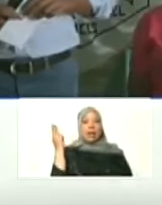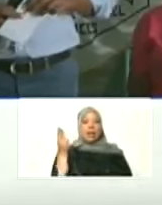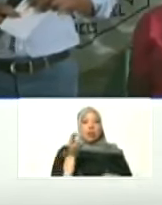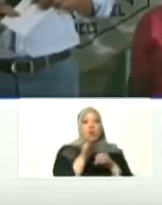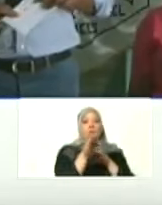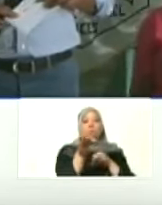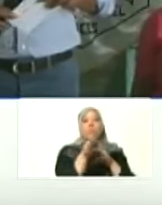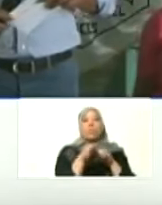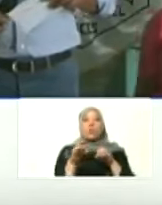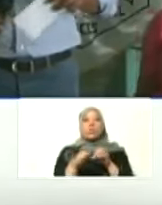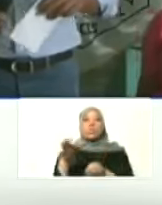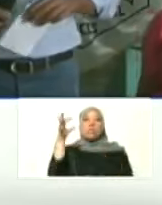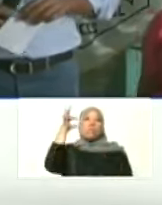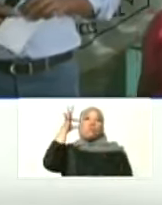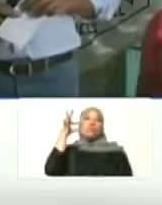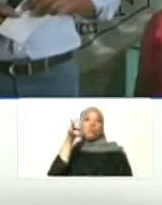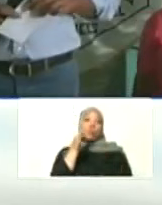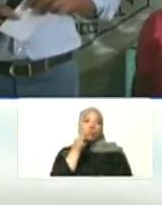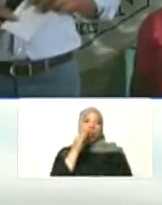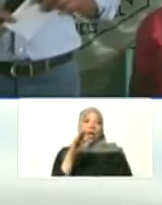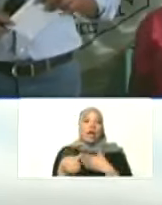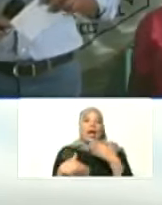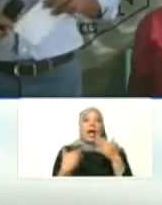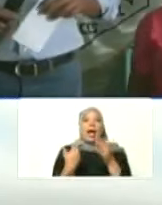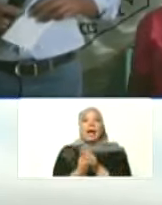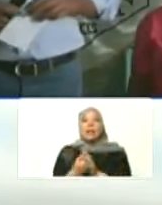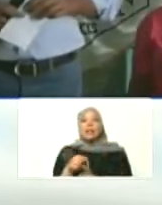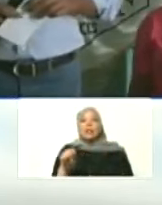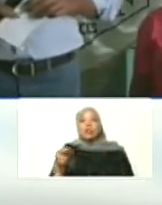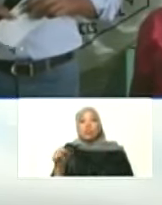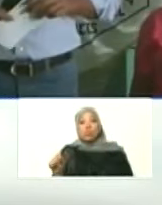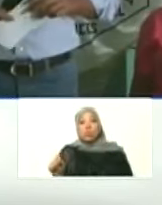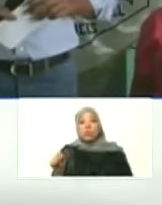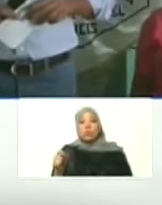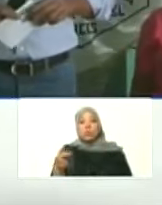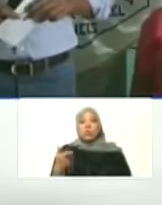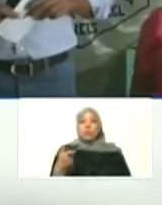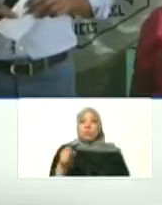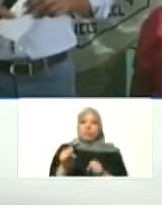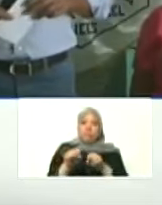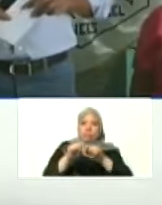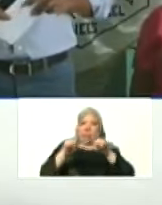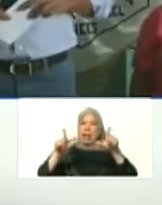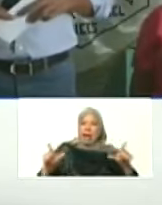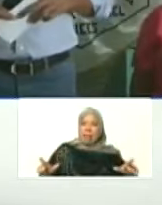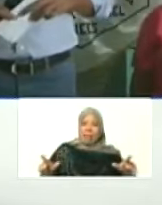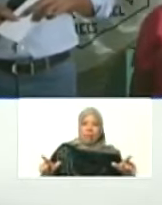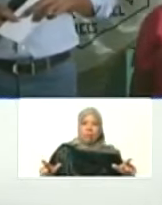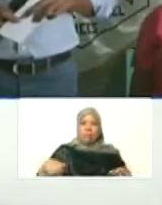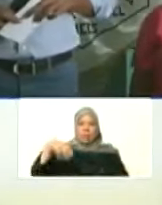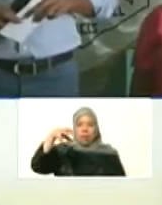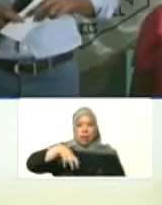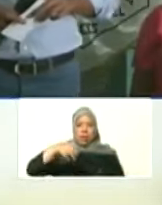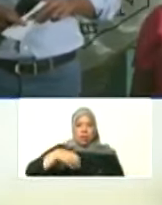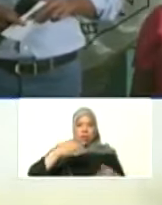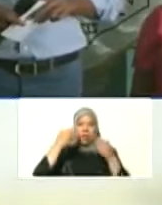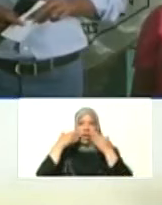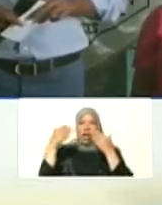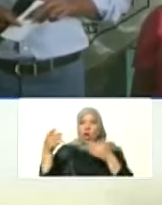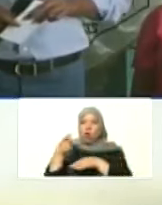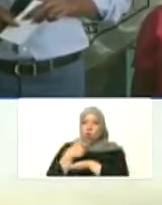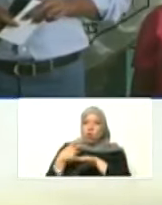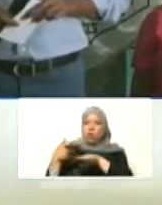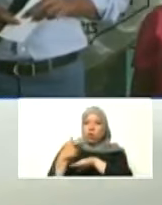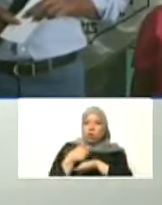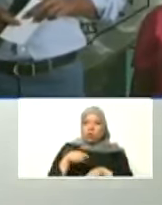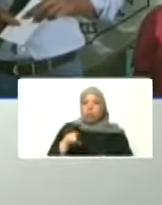Sucre, los valles del Tuy, los altos mirandinos, un superestado. Y allá está Héctor Rodríguez.